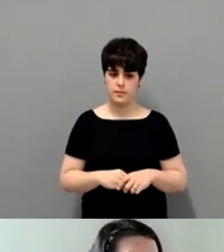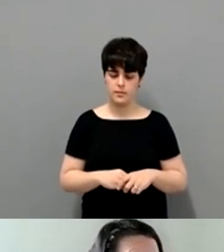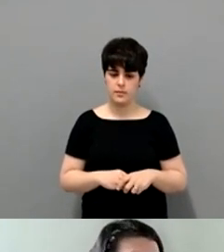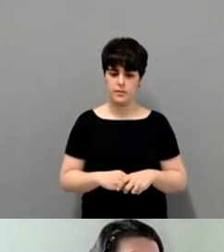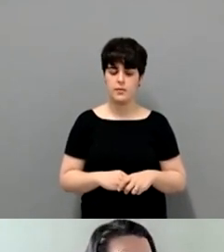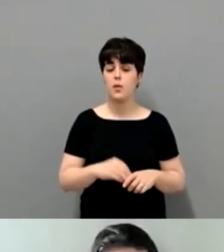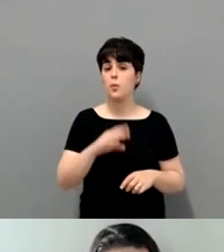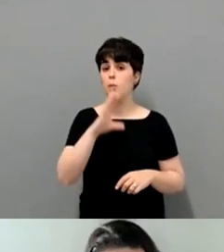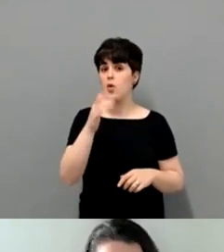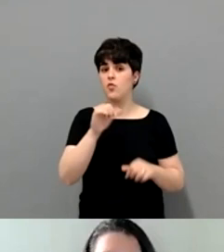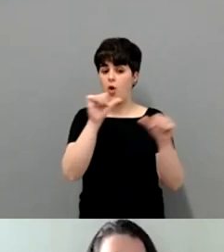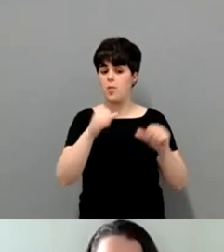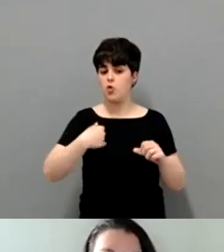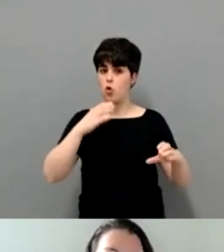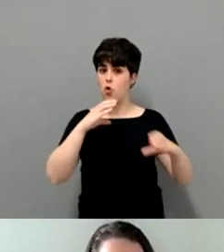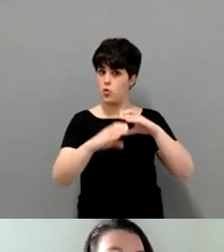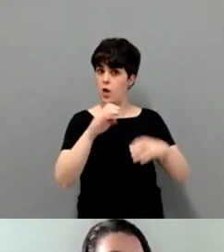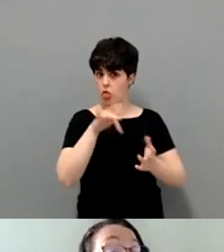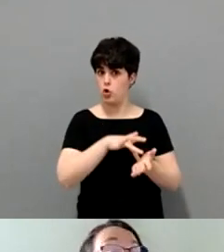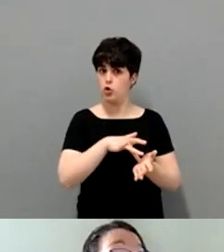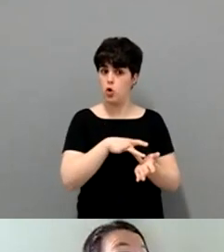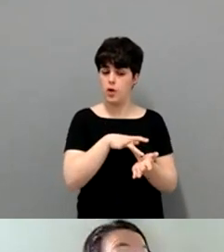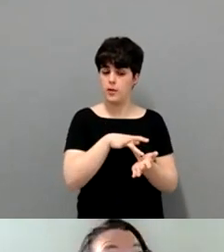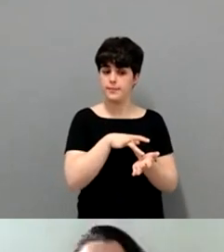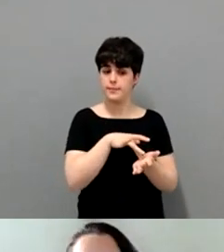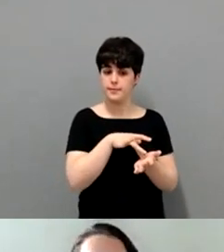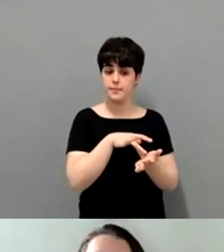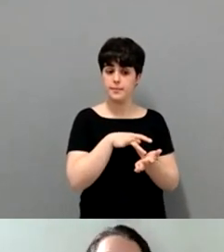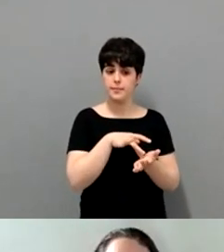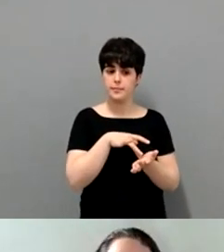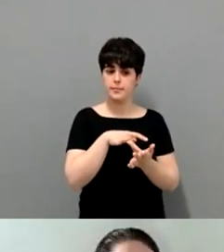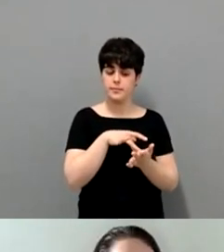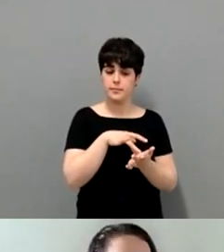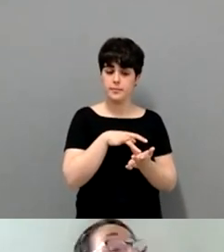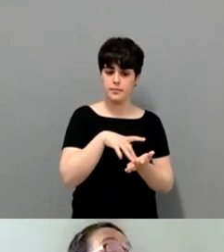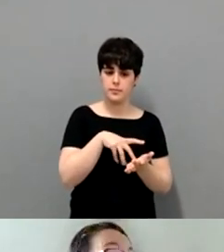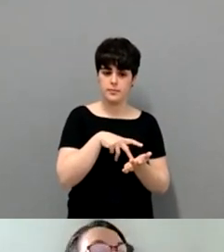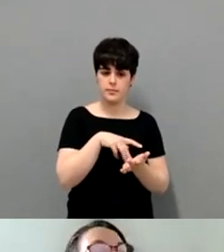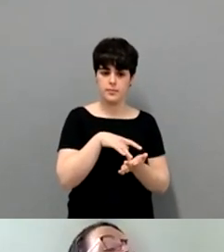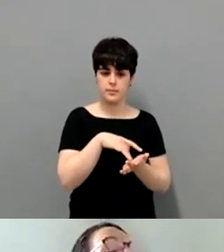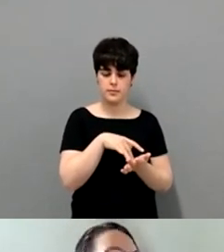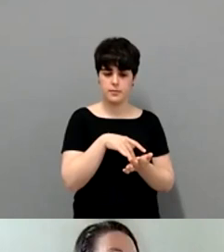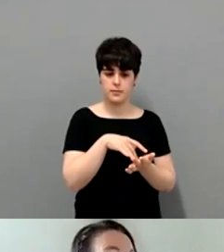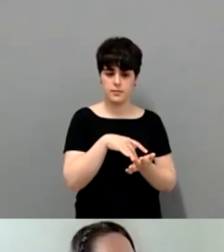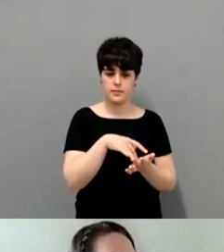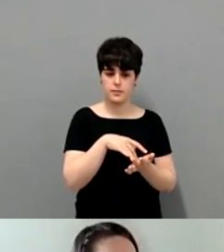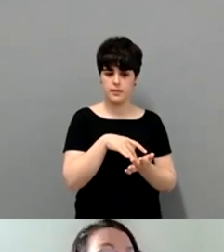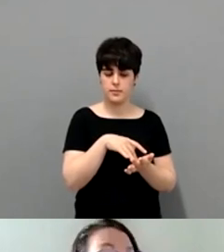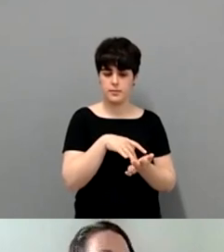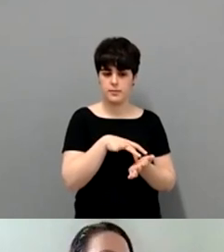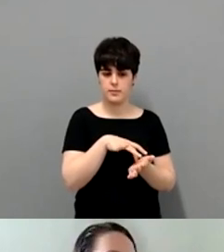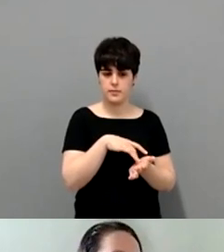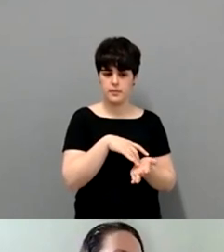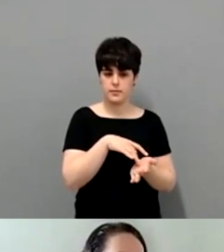Por cómo me comunico. Y nunca más he podido